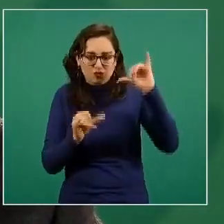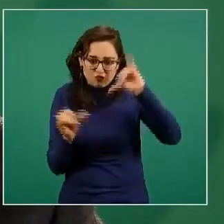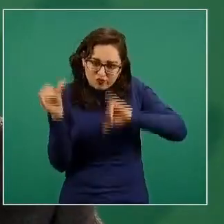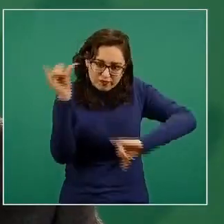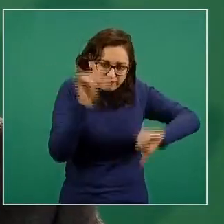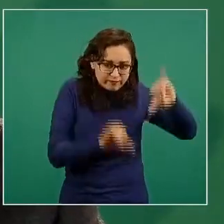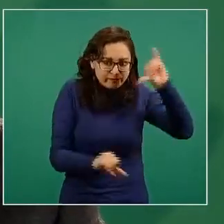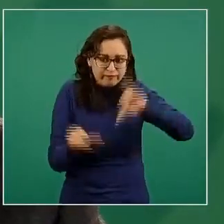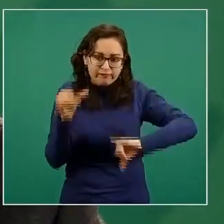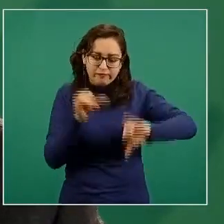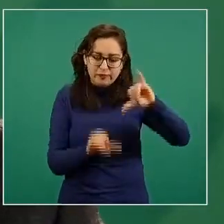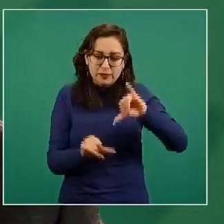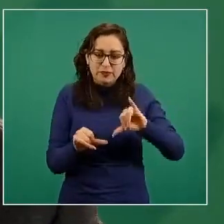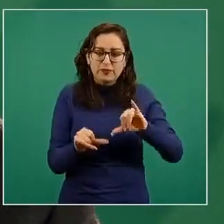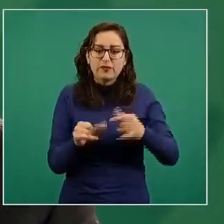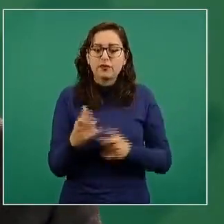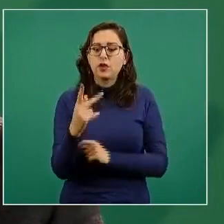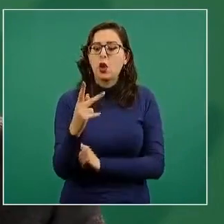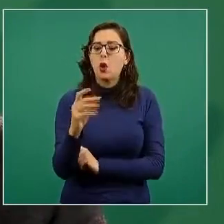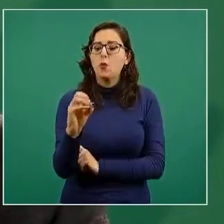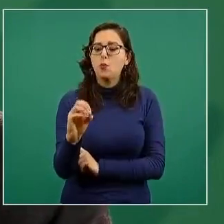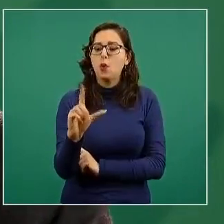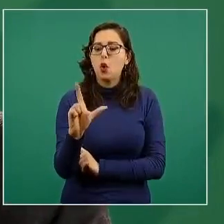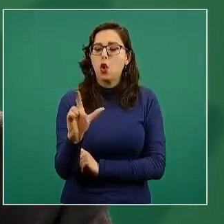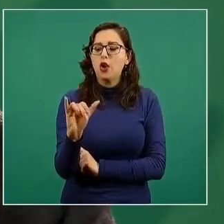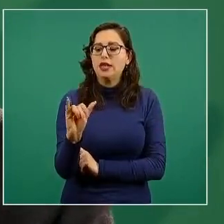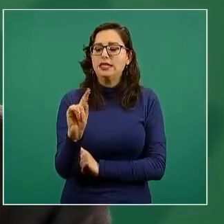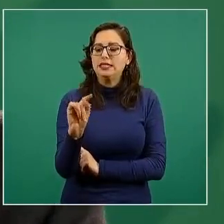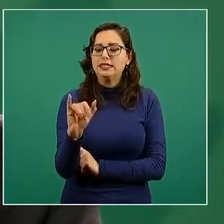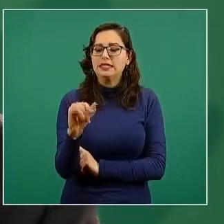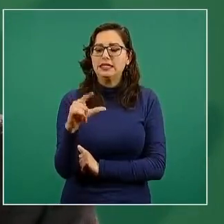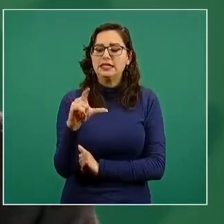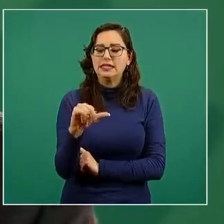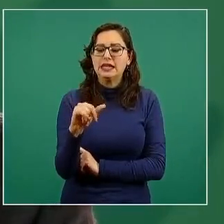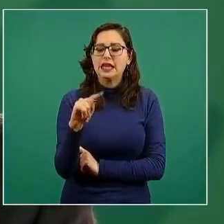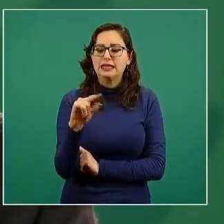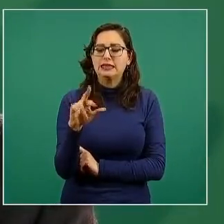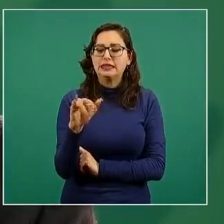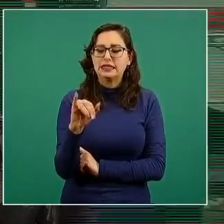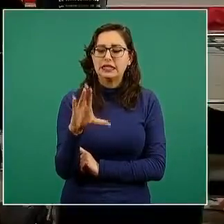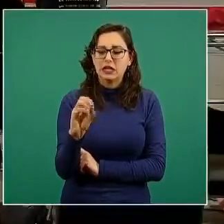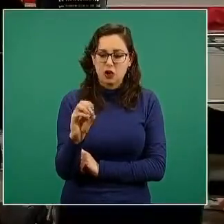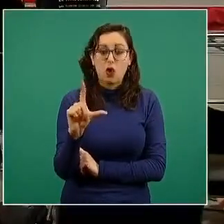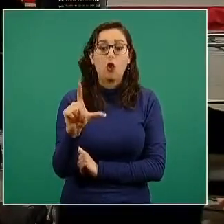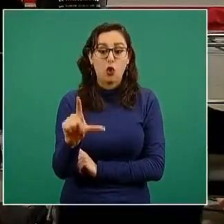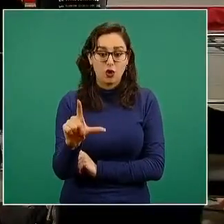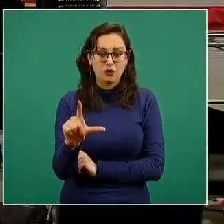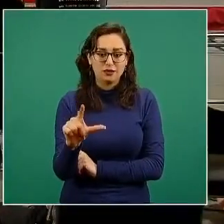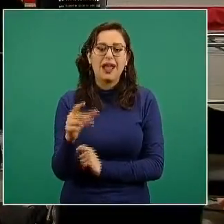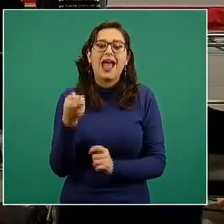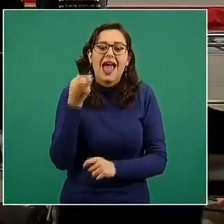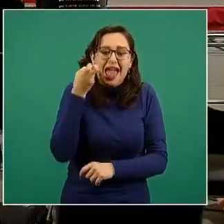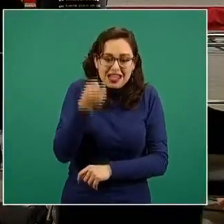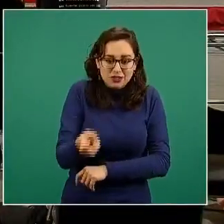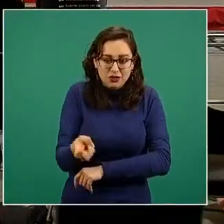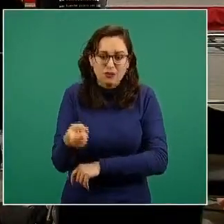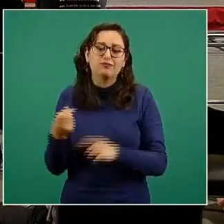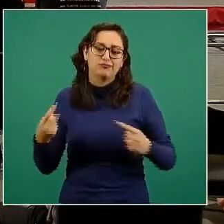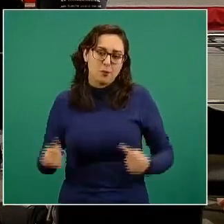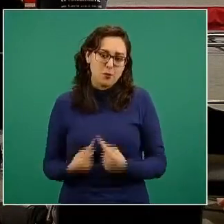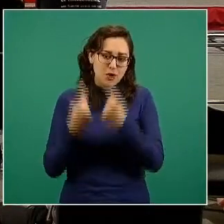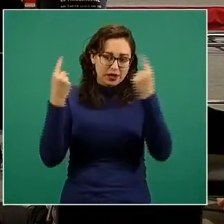En particular hay una sustancia que se llama polietilenglicol, que esta sí tiene mayor probabilidad de causar alergias.